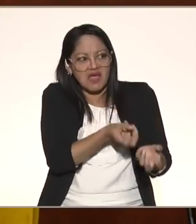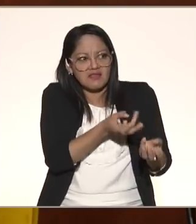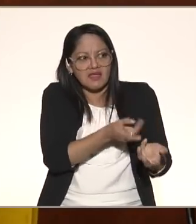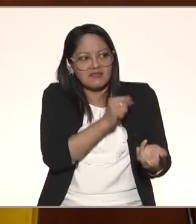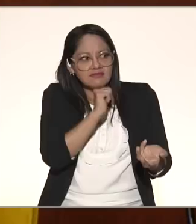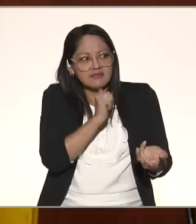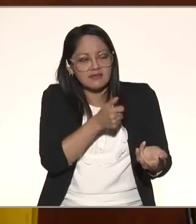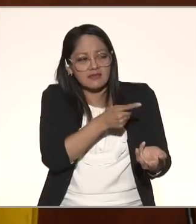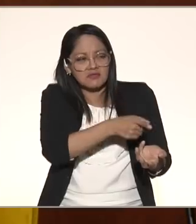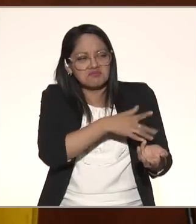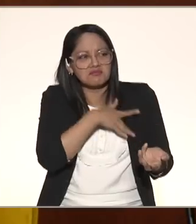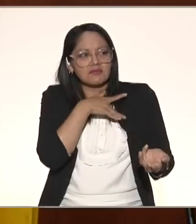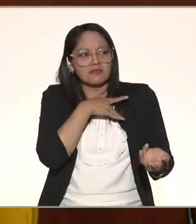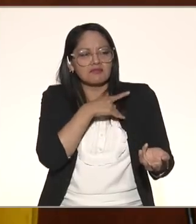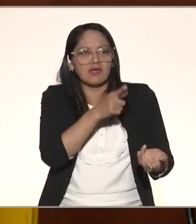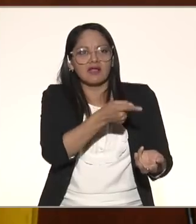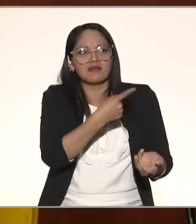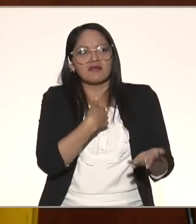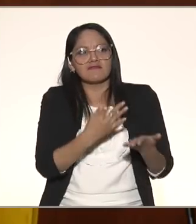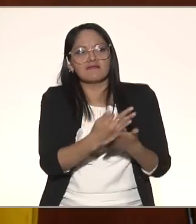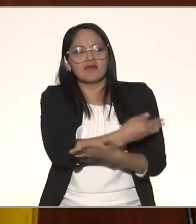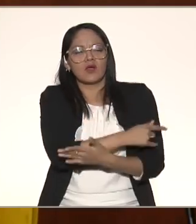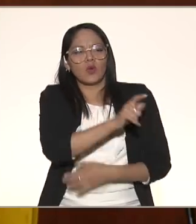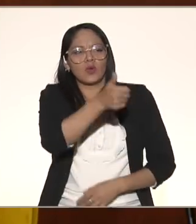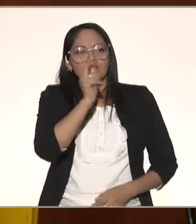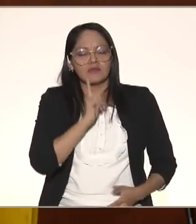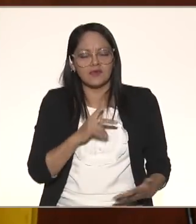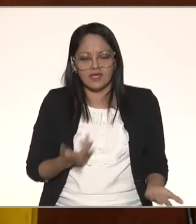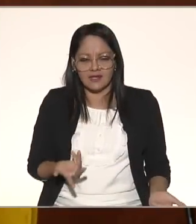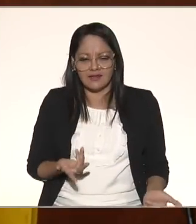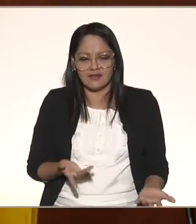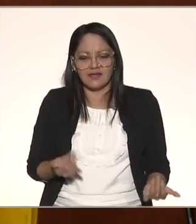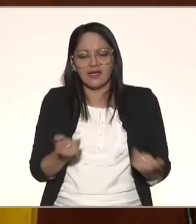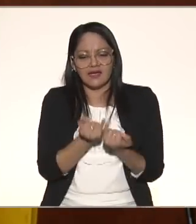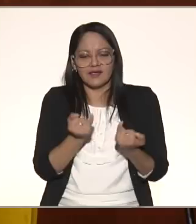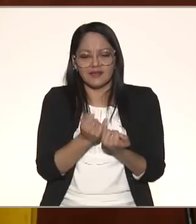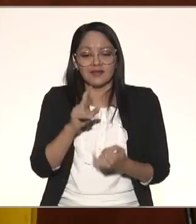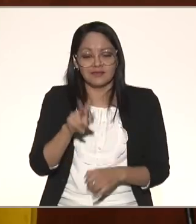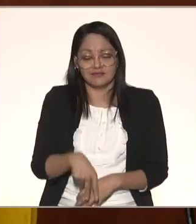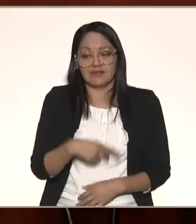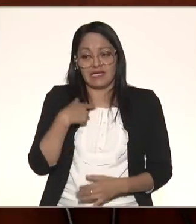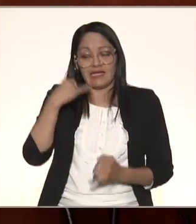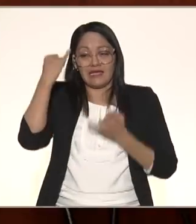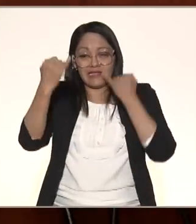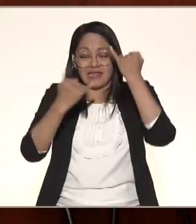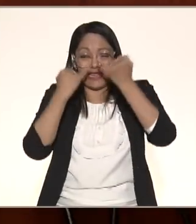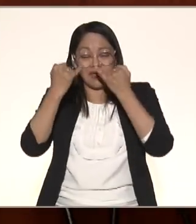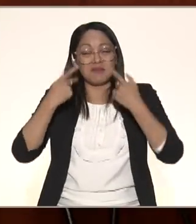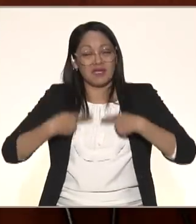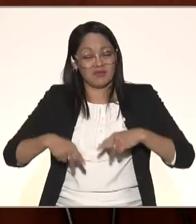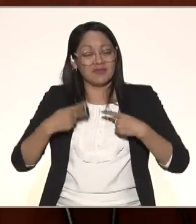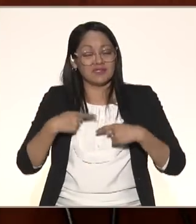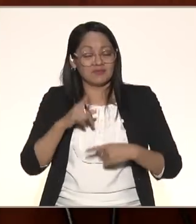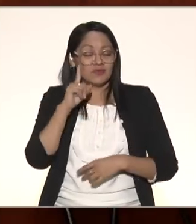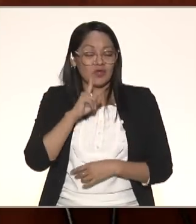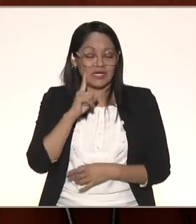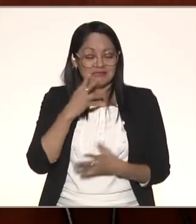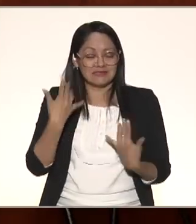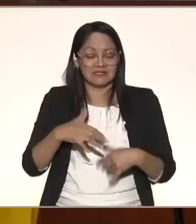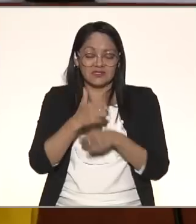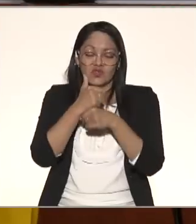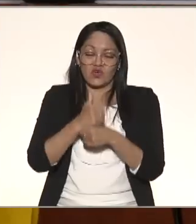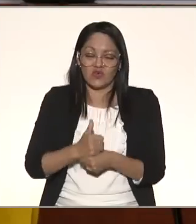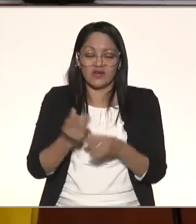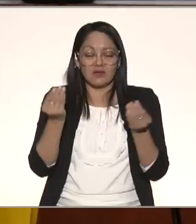todas todas estas creencias que nos hicieron tanto daño a las mujeres la verdad perdónenme pero pero es así